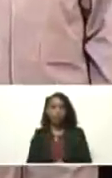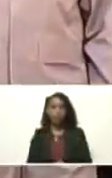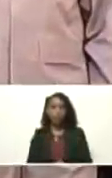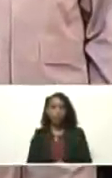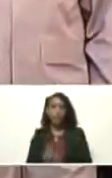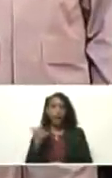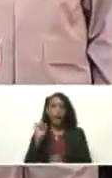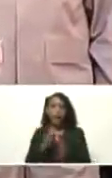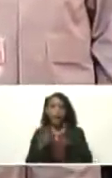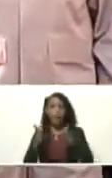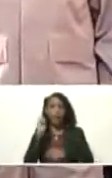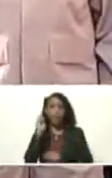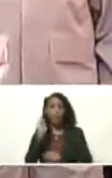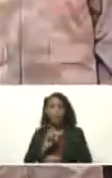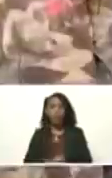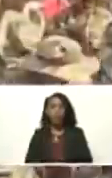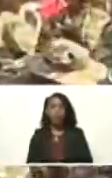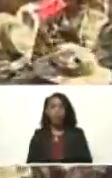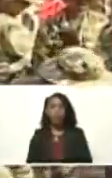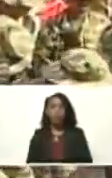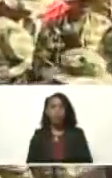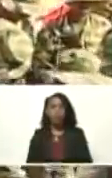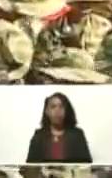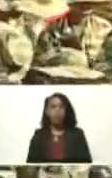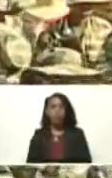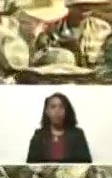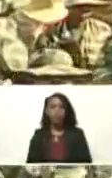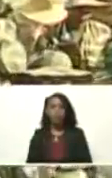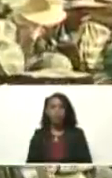Tenemos grandes tareas.